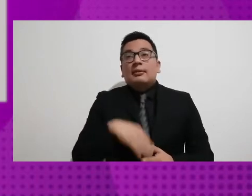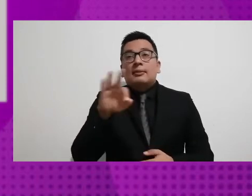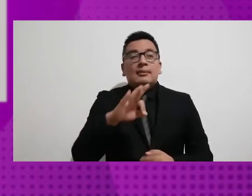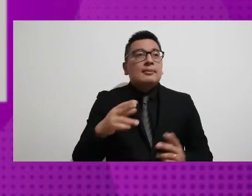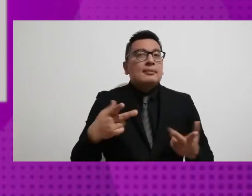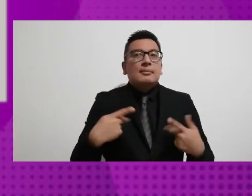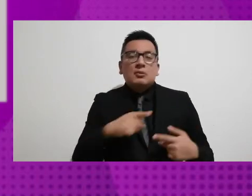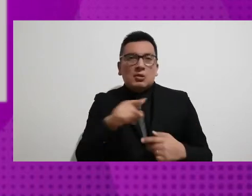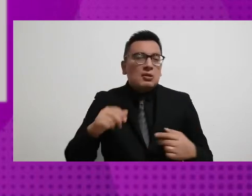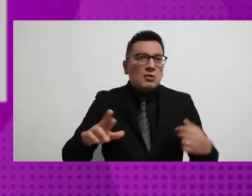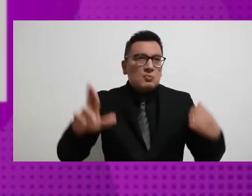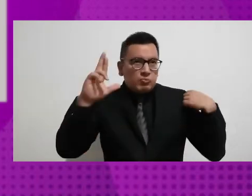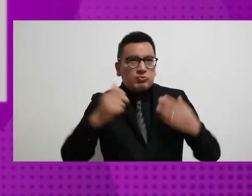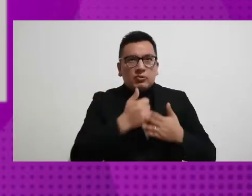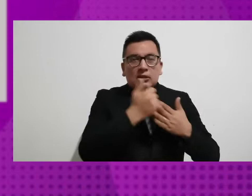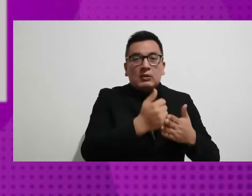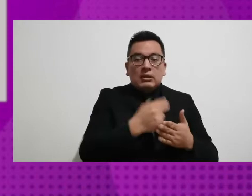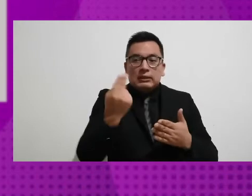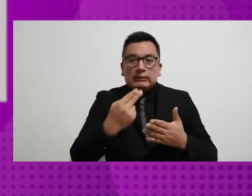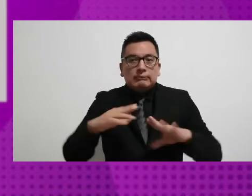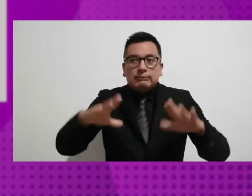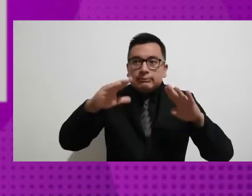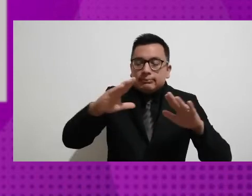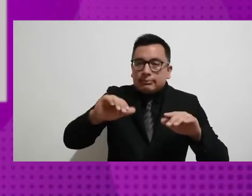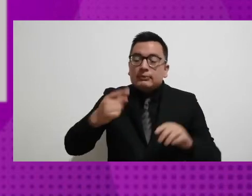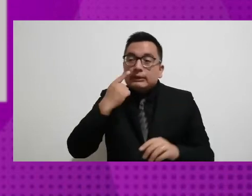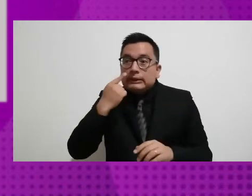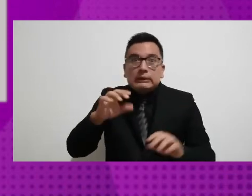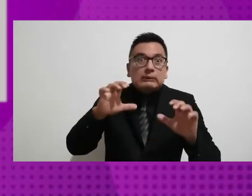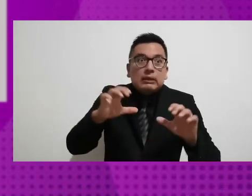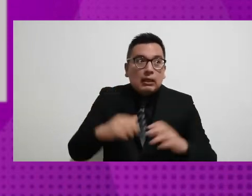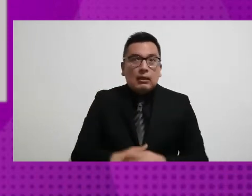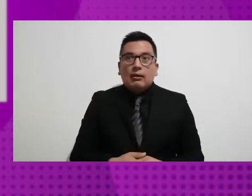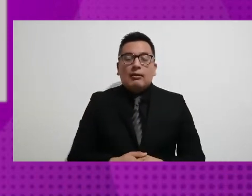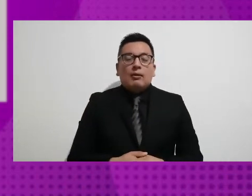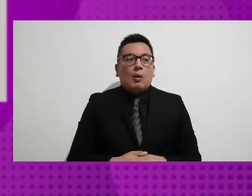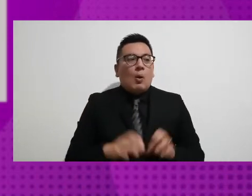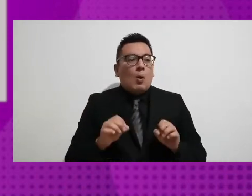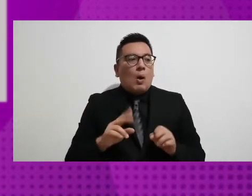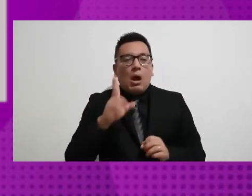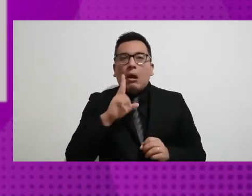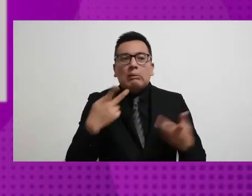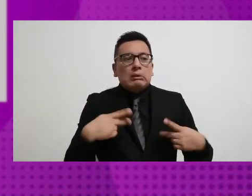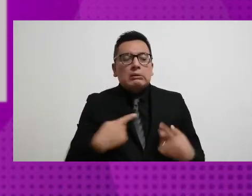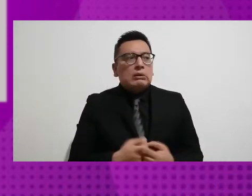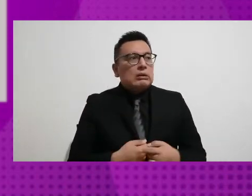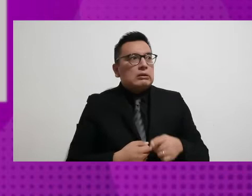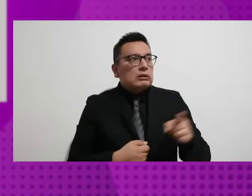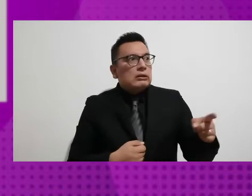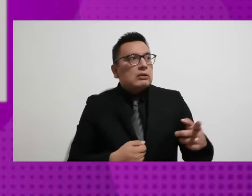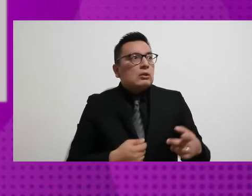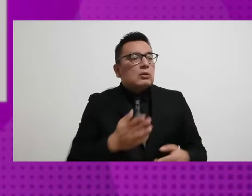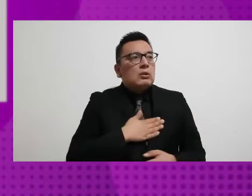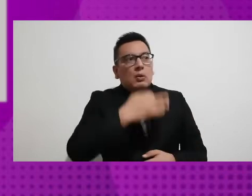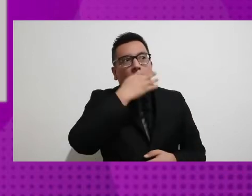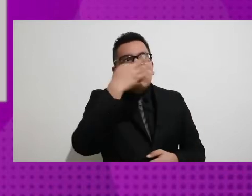capacitación, las notificaciones de los funcionarios de casilla, incluso cómo íbamos a comunicarle a la ciudadanía que sí